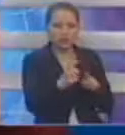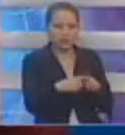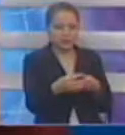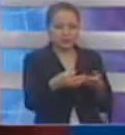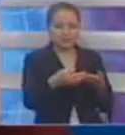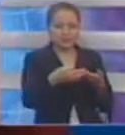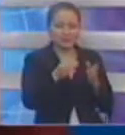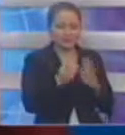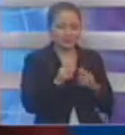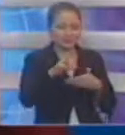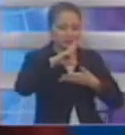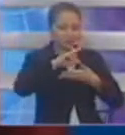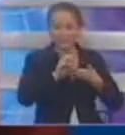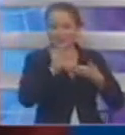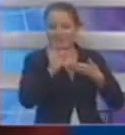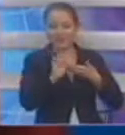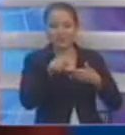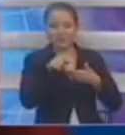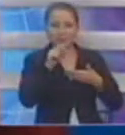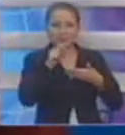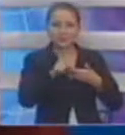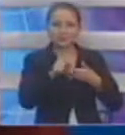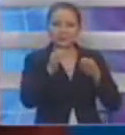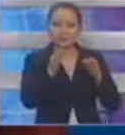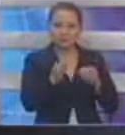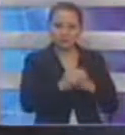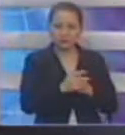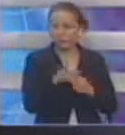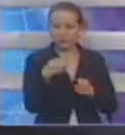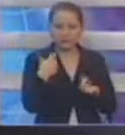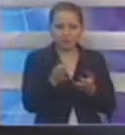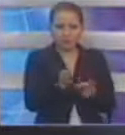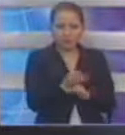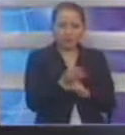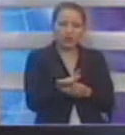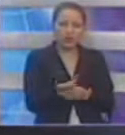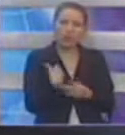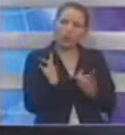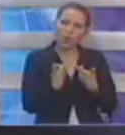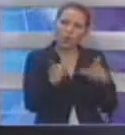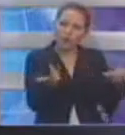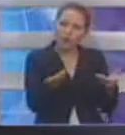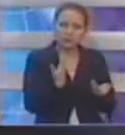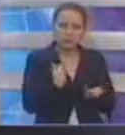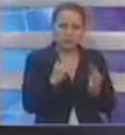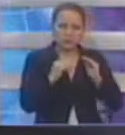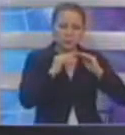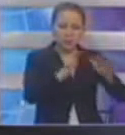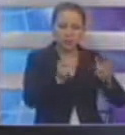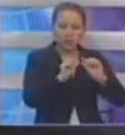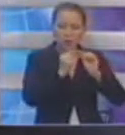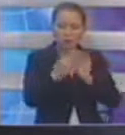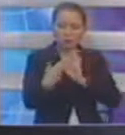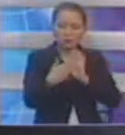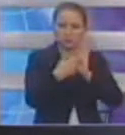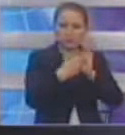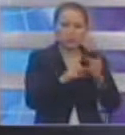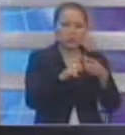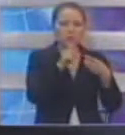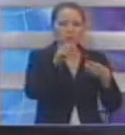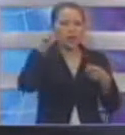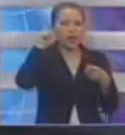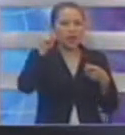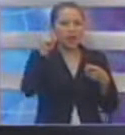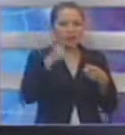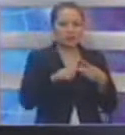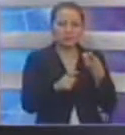isla. Y veo que económicamente tampoco funciona, que no hay libertad, que no hay democracia, que no hay partidos de oposición y que hay un gran líder, porque todos